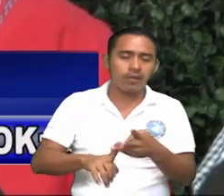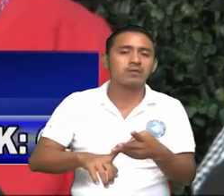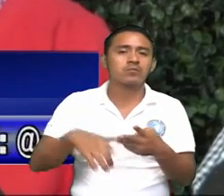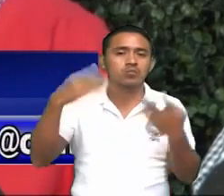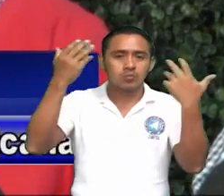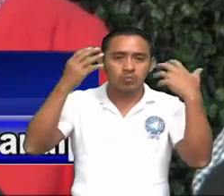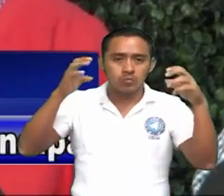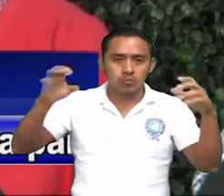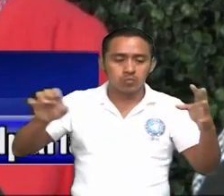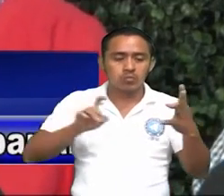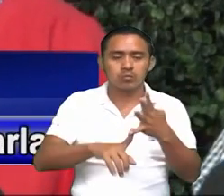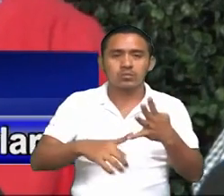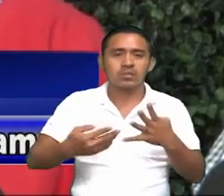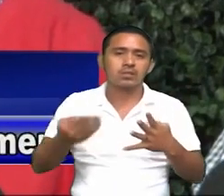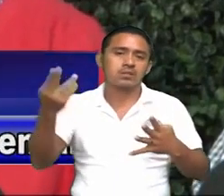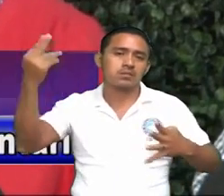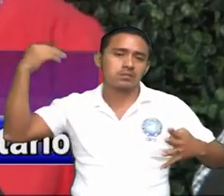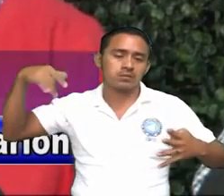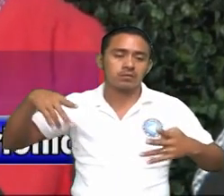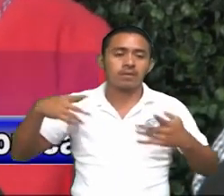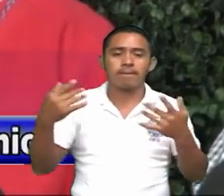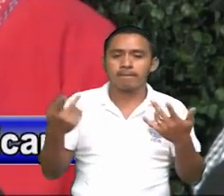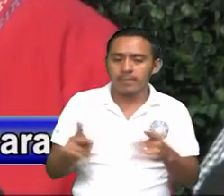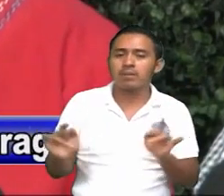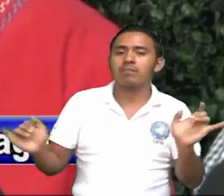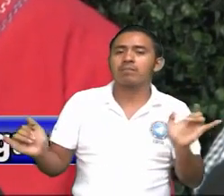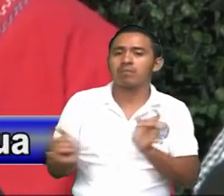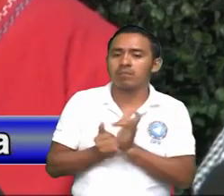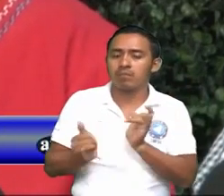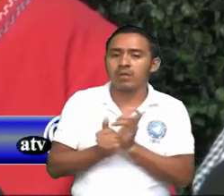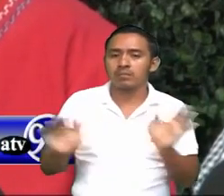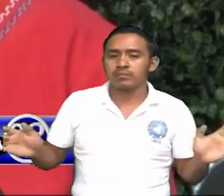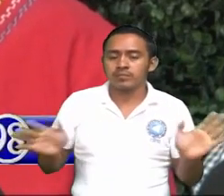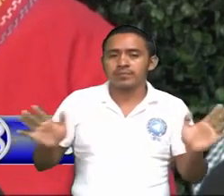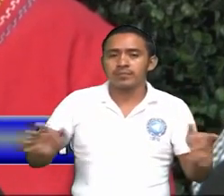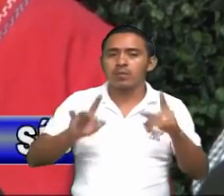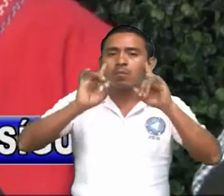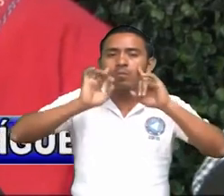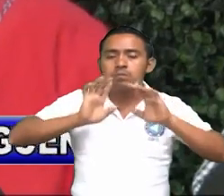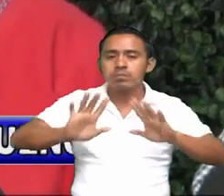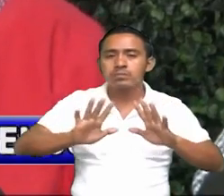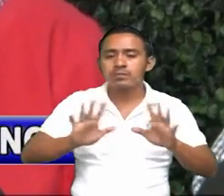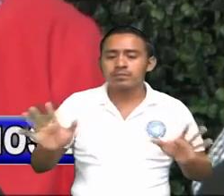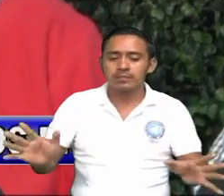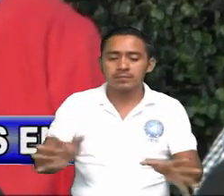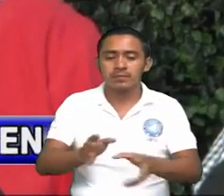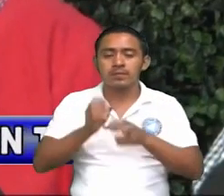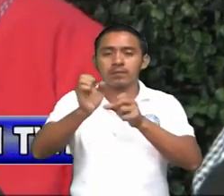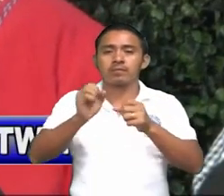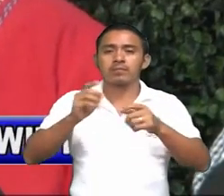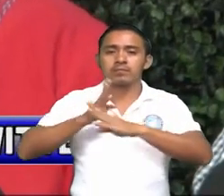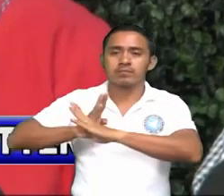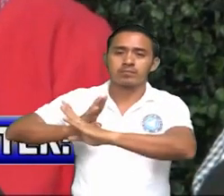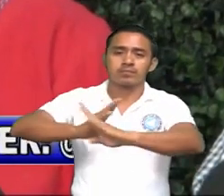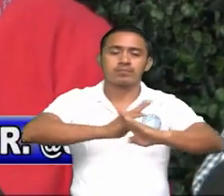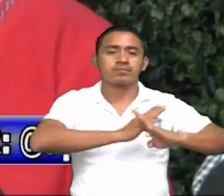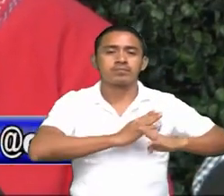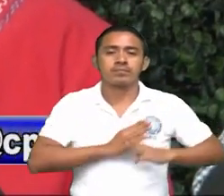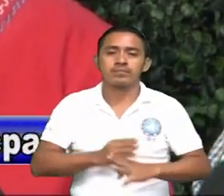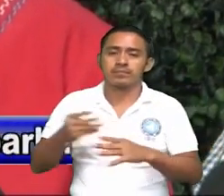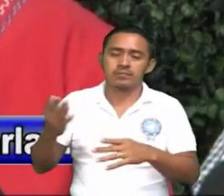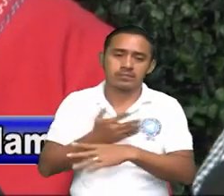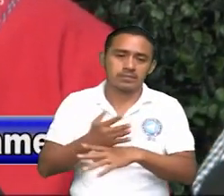historia, pero también promoviendo el cuidado, el rescate, la preservación y protección de